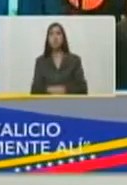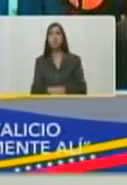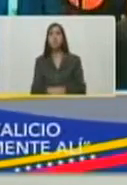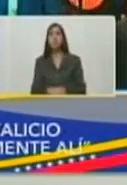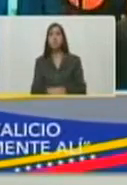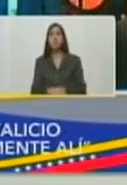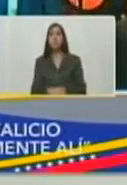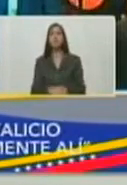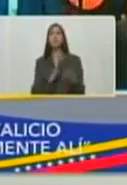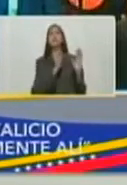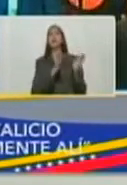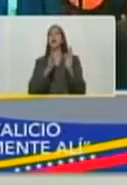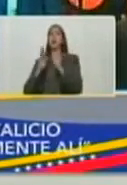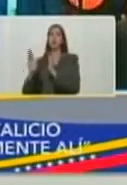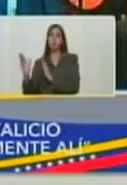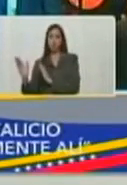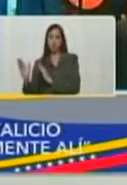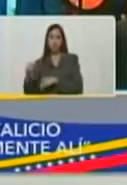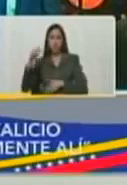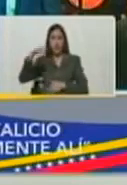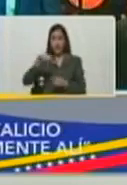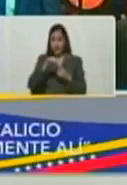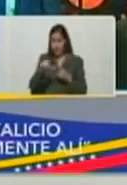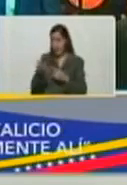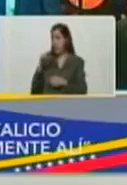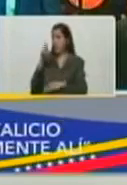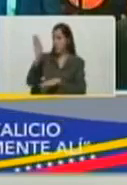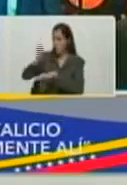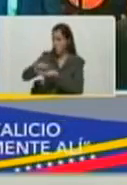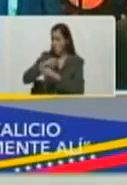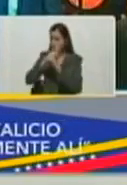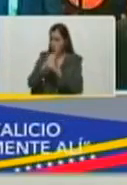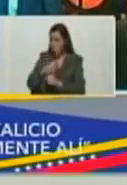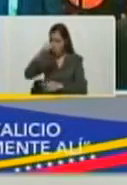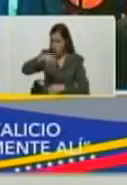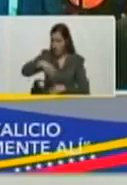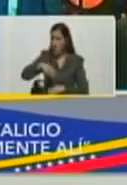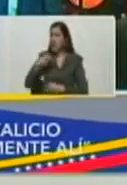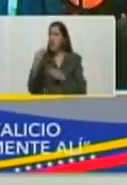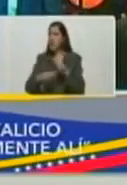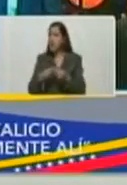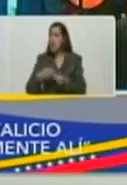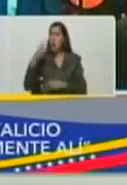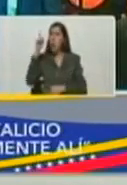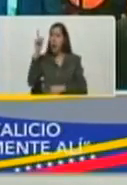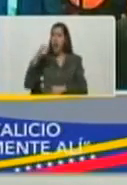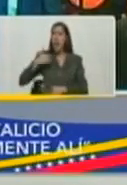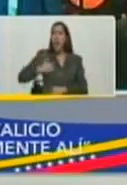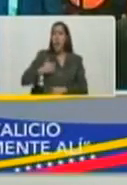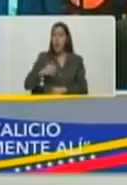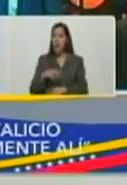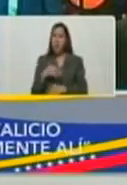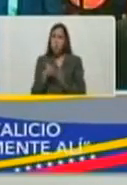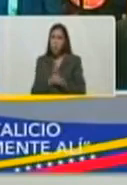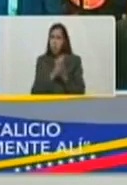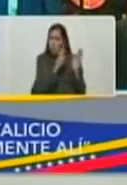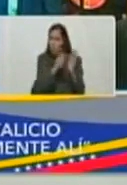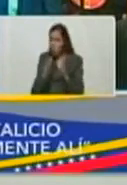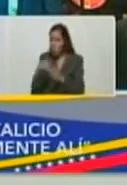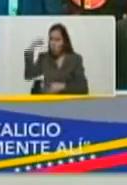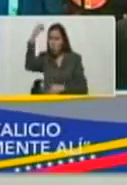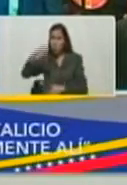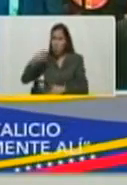seriada. Fíjate que esta semana, Potro, estrenaron en la Argentina una serie de la vida de